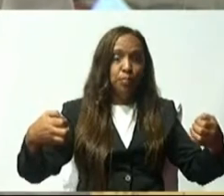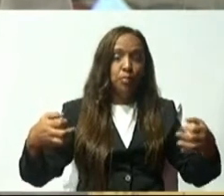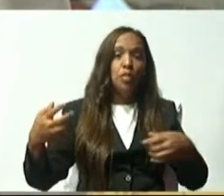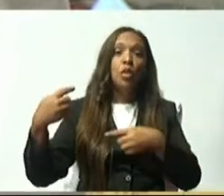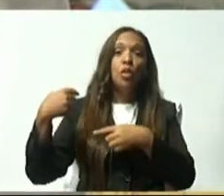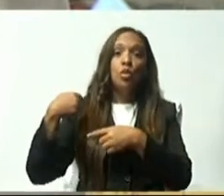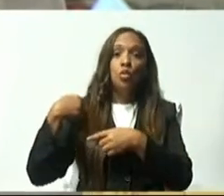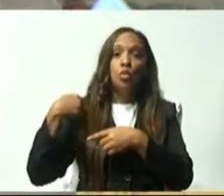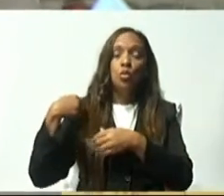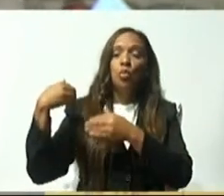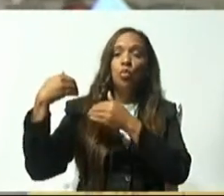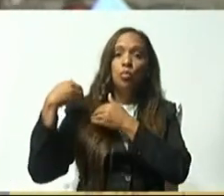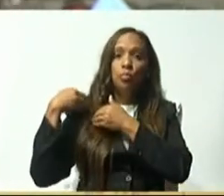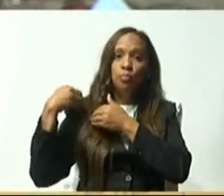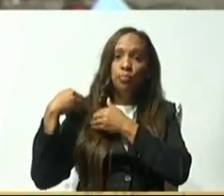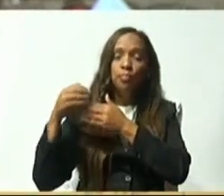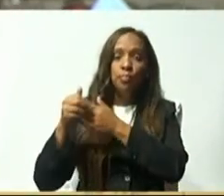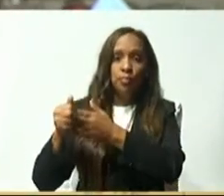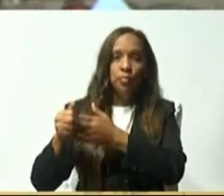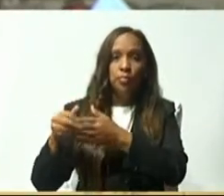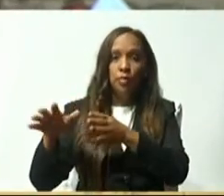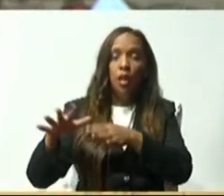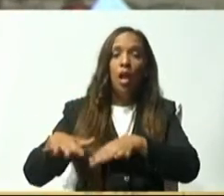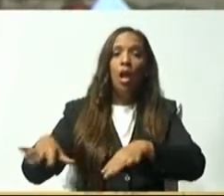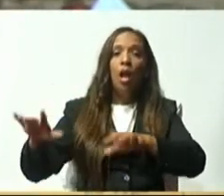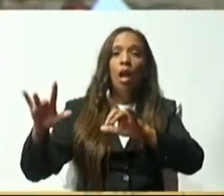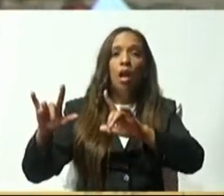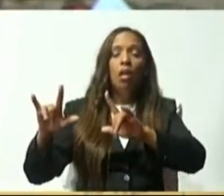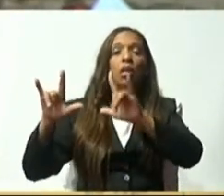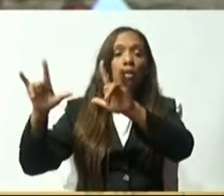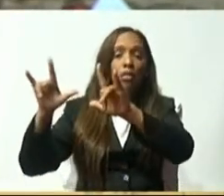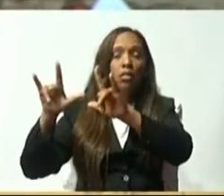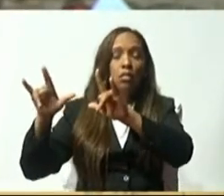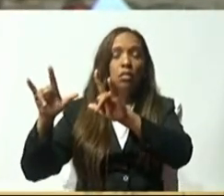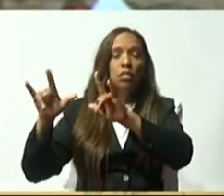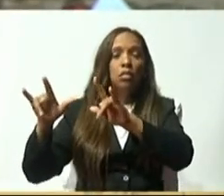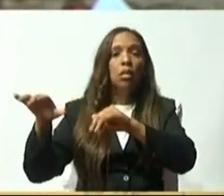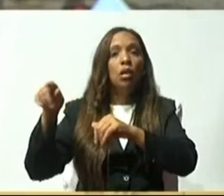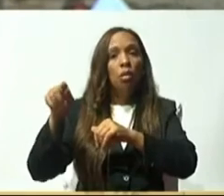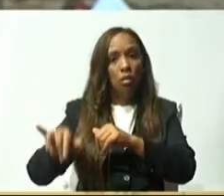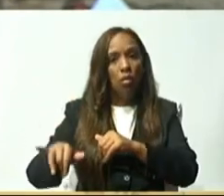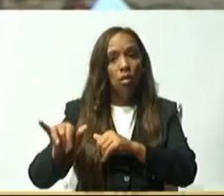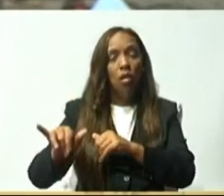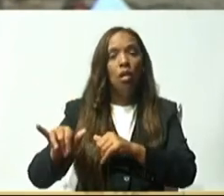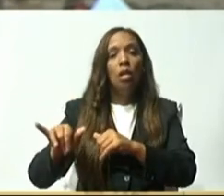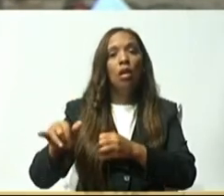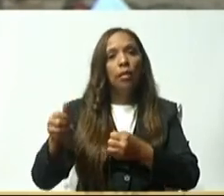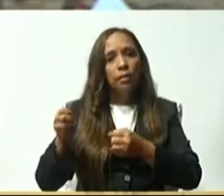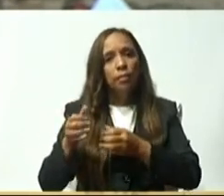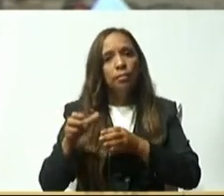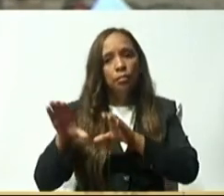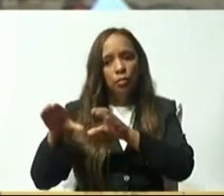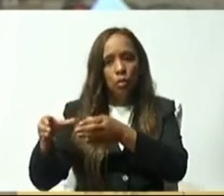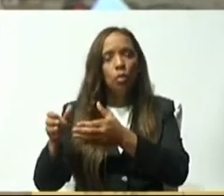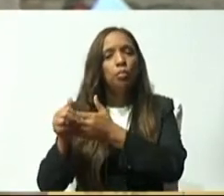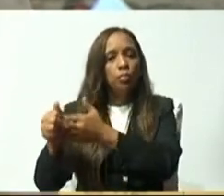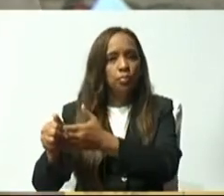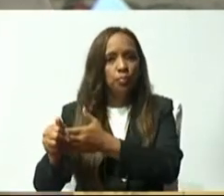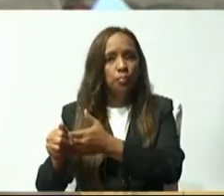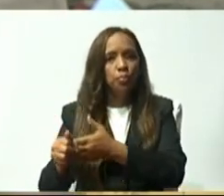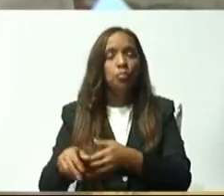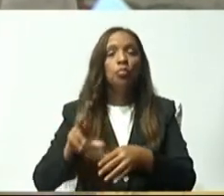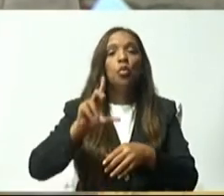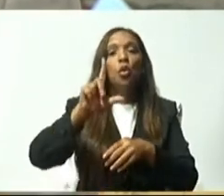Posterior a eso, en el 2016, resulté electo regidor ante la sala capitular del municipio de